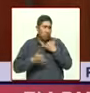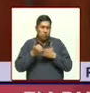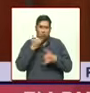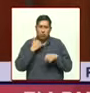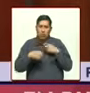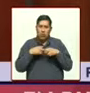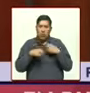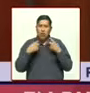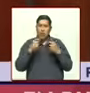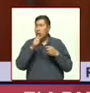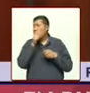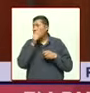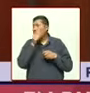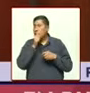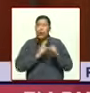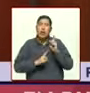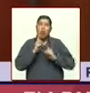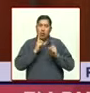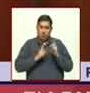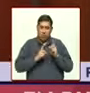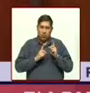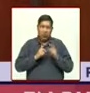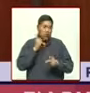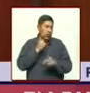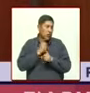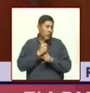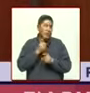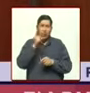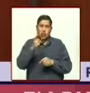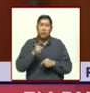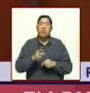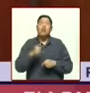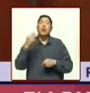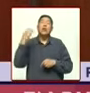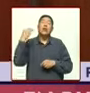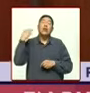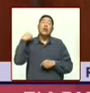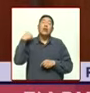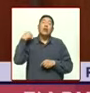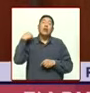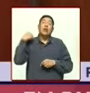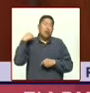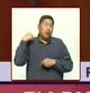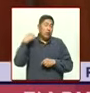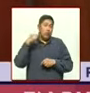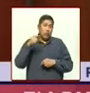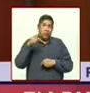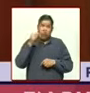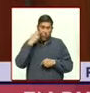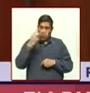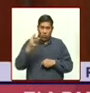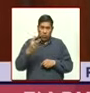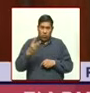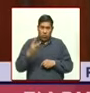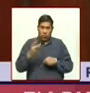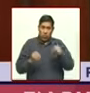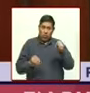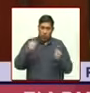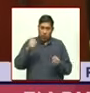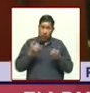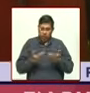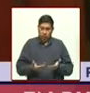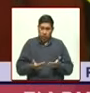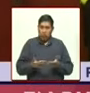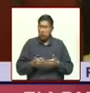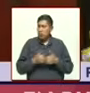estar tratando de tapar o socapar a alguien, ¿no es cierto? Correcto. Eso. Capitán, usted pero no vio el vehículo que